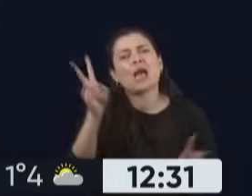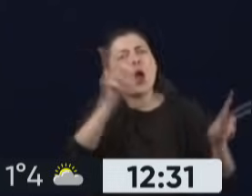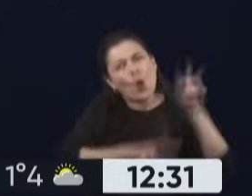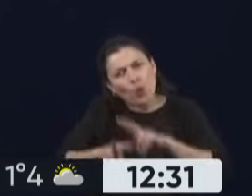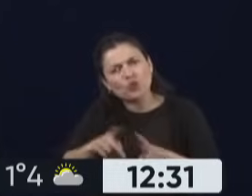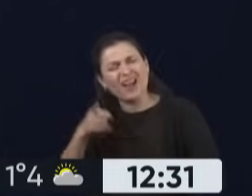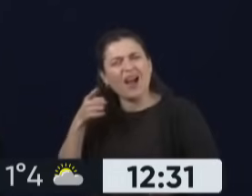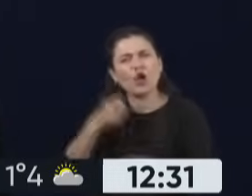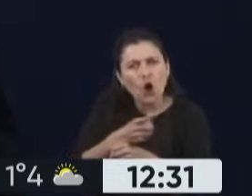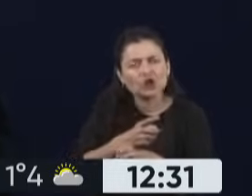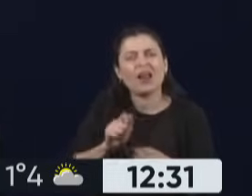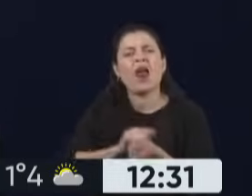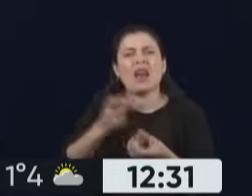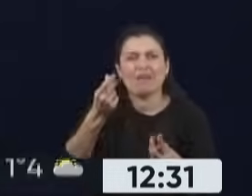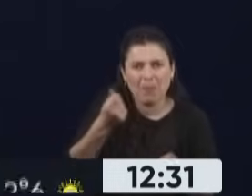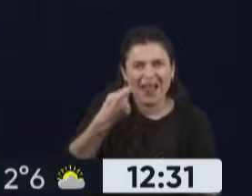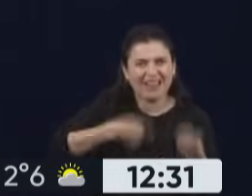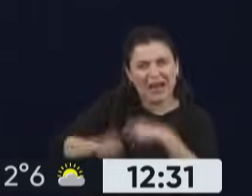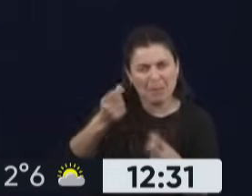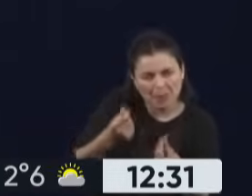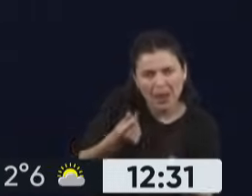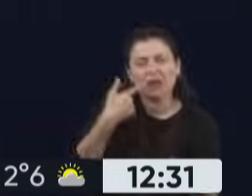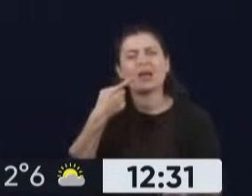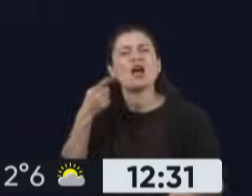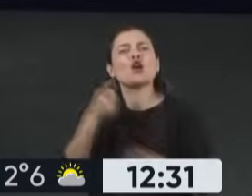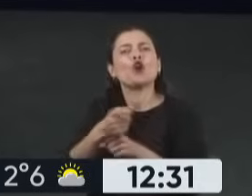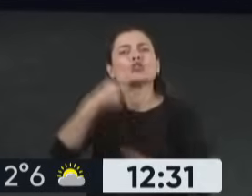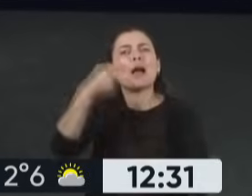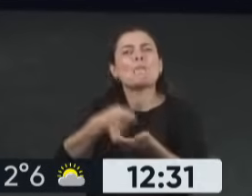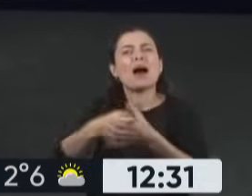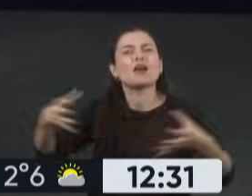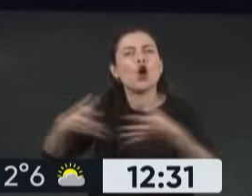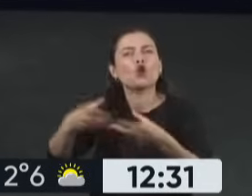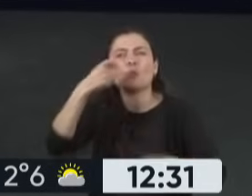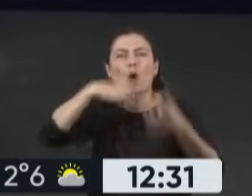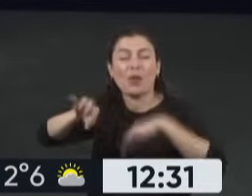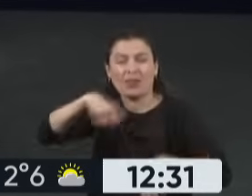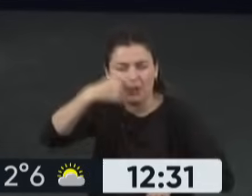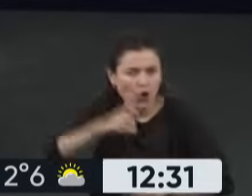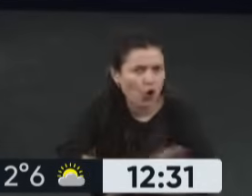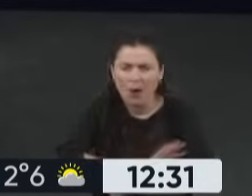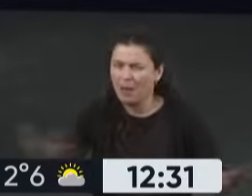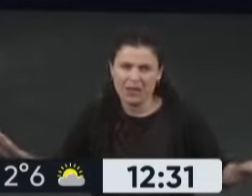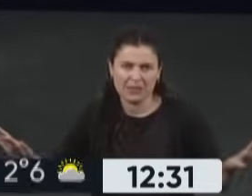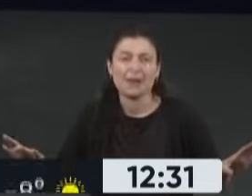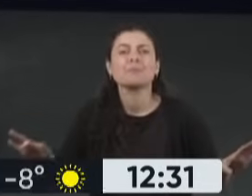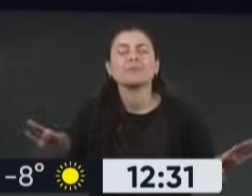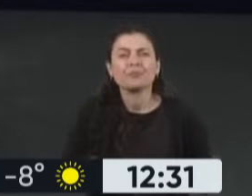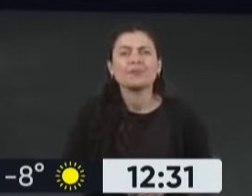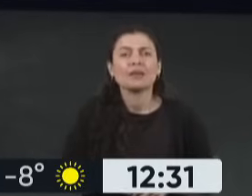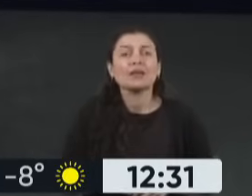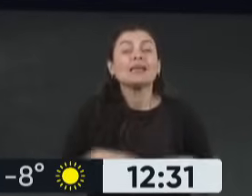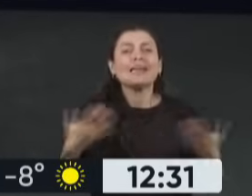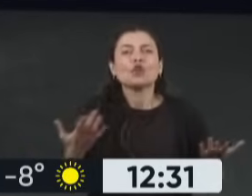de la proliferación tenga en cuenta y se compagine con la disminución